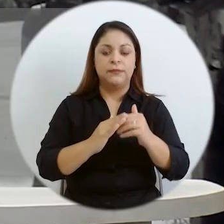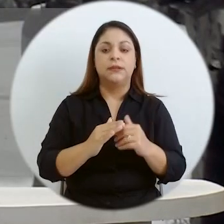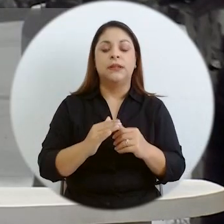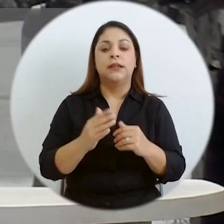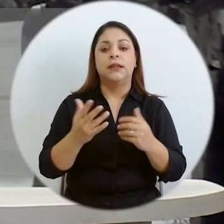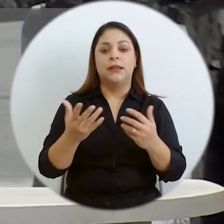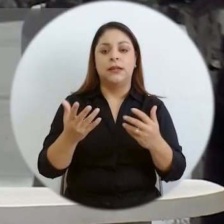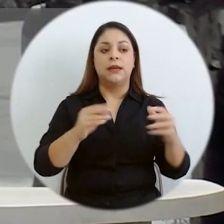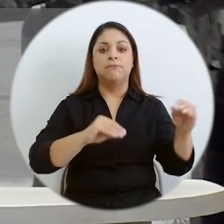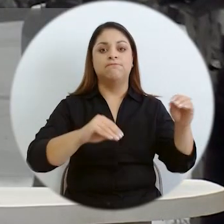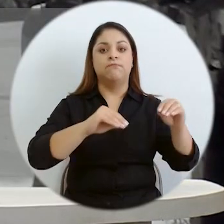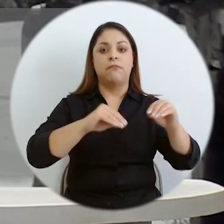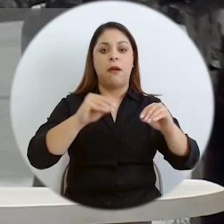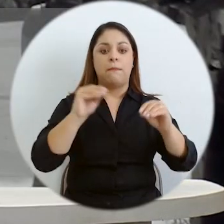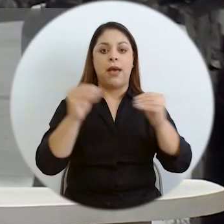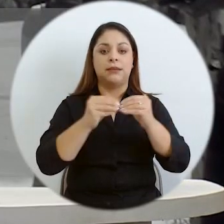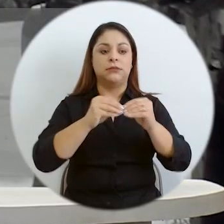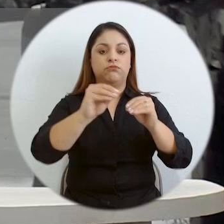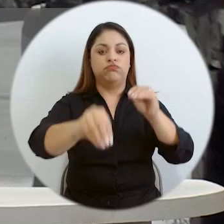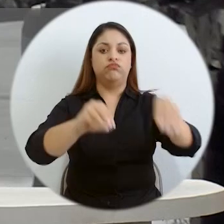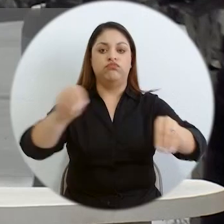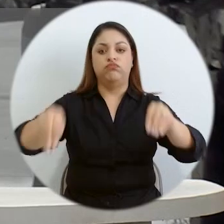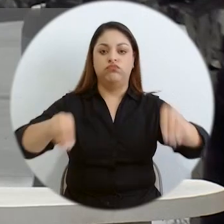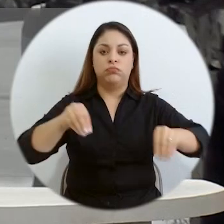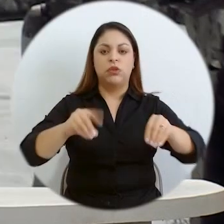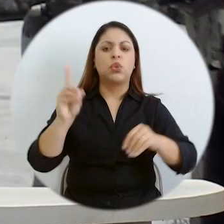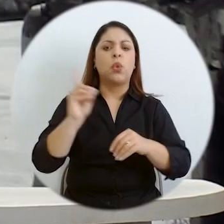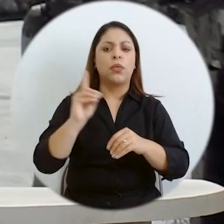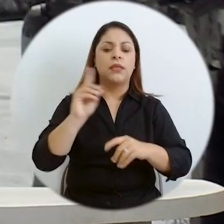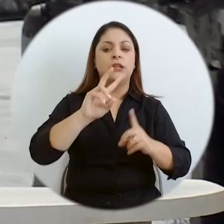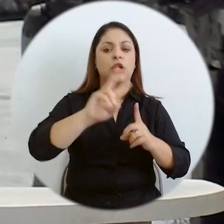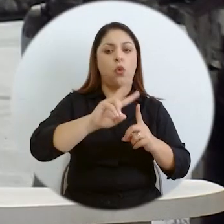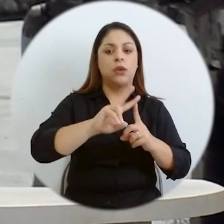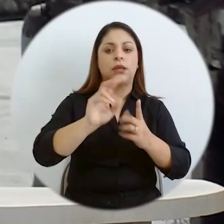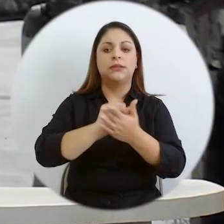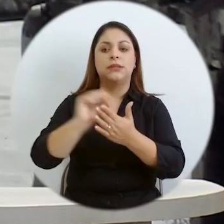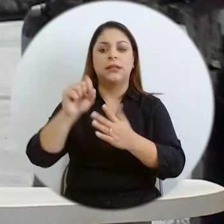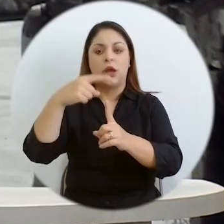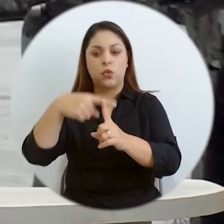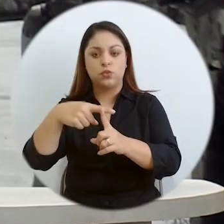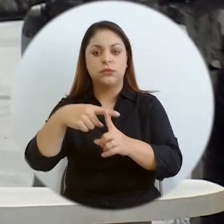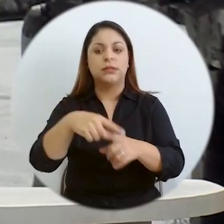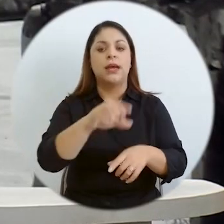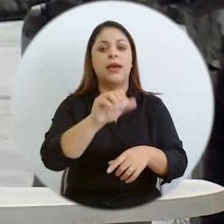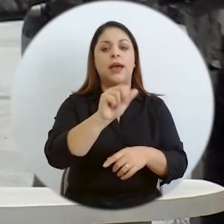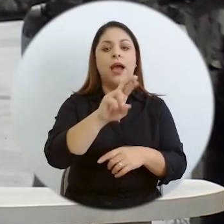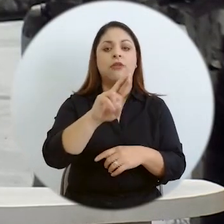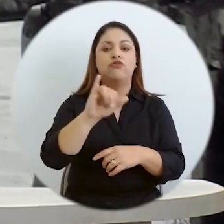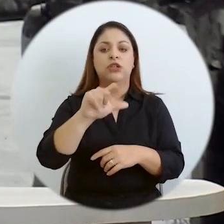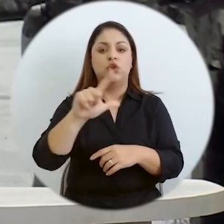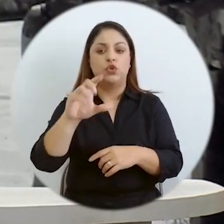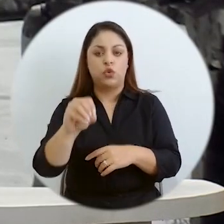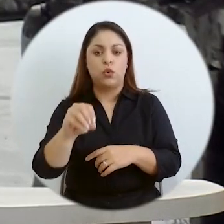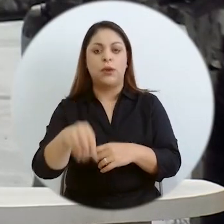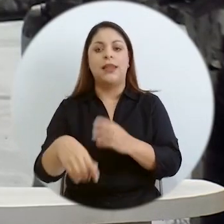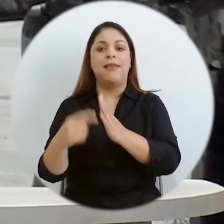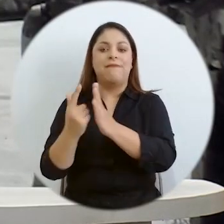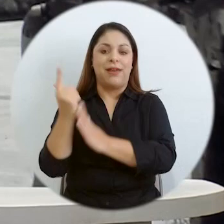que se ha manifestado principalmente en Nicoya, Santa Cruz, Carrillo y Liberia, con